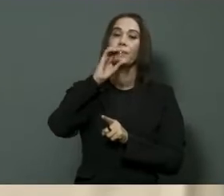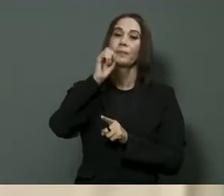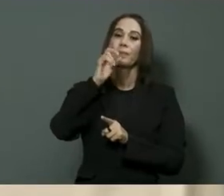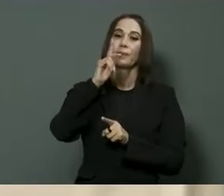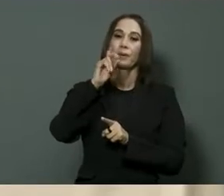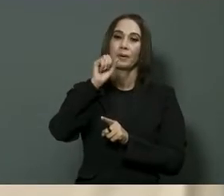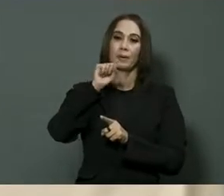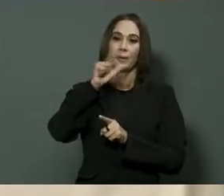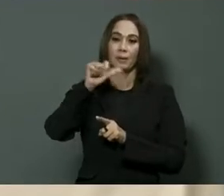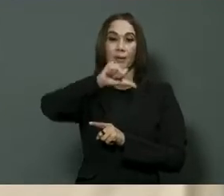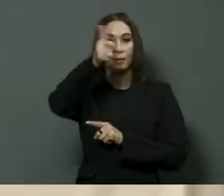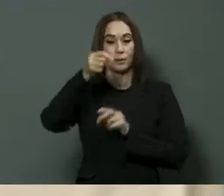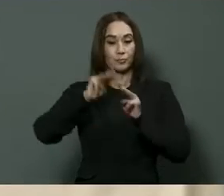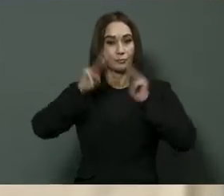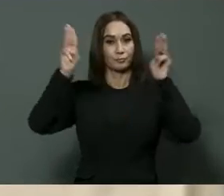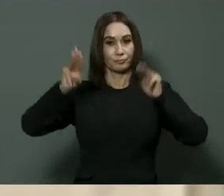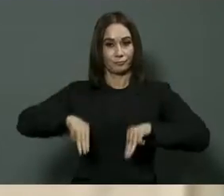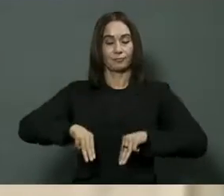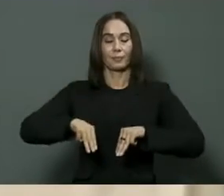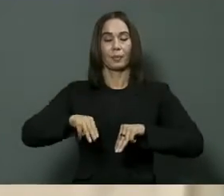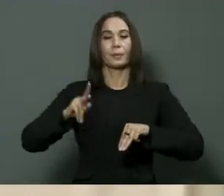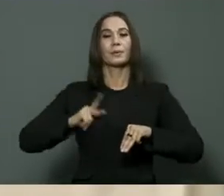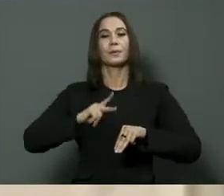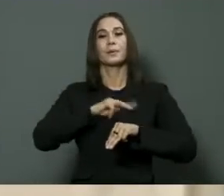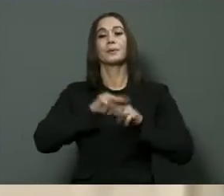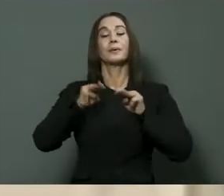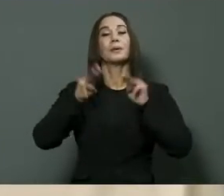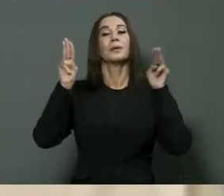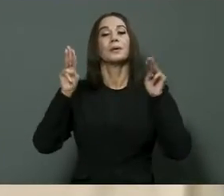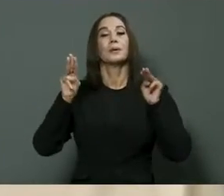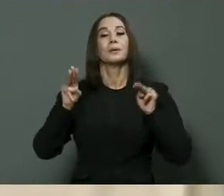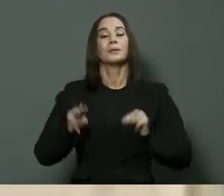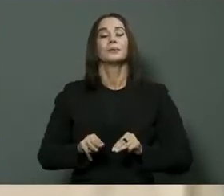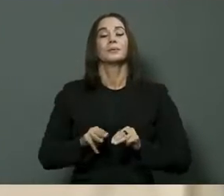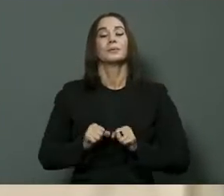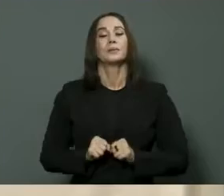y demás ministros, viceministros,